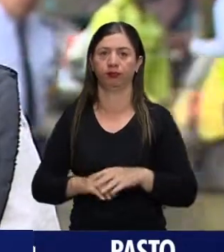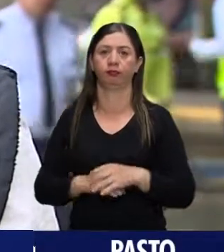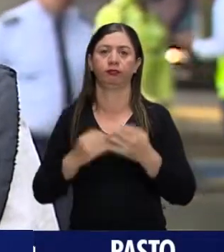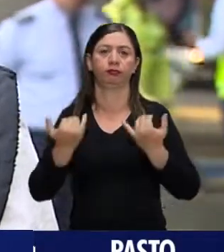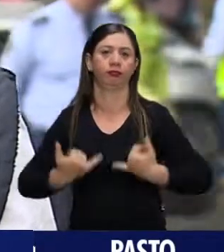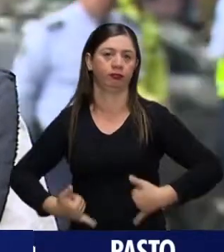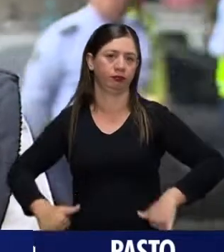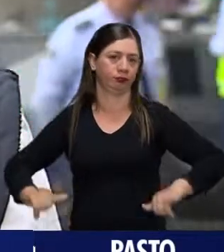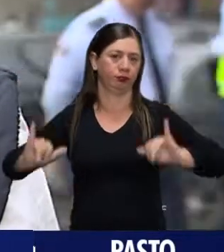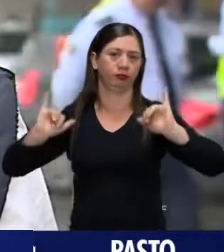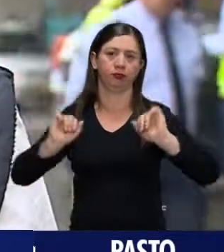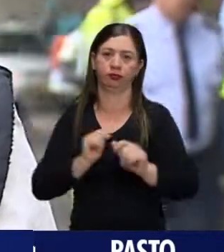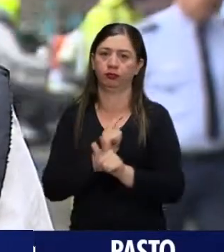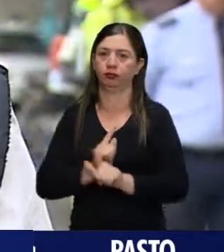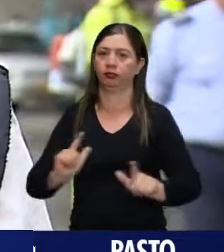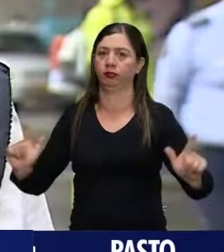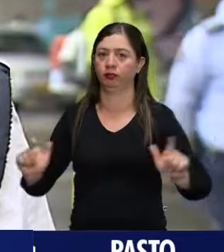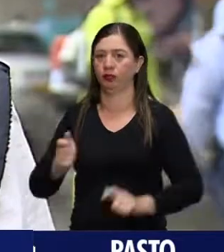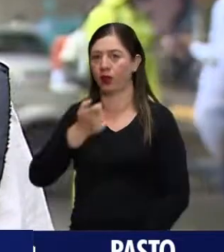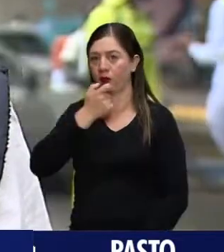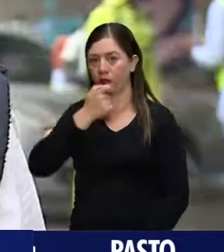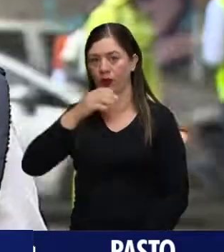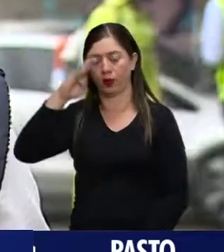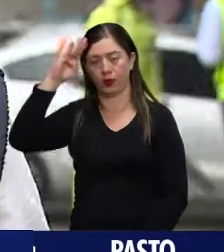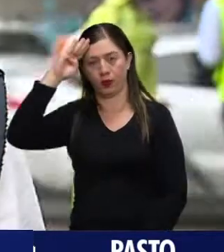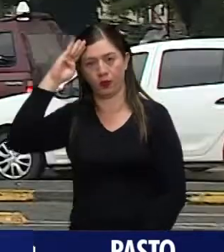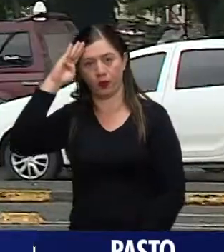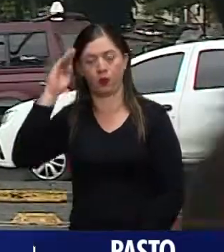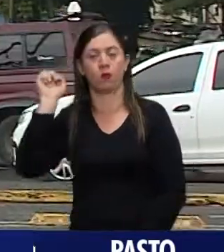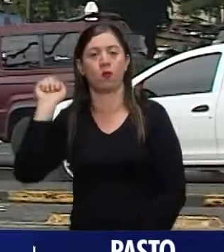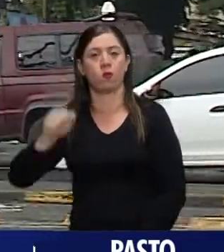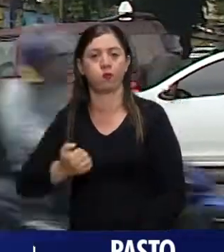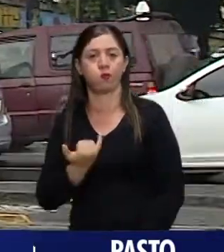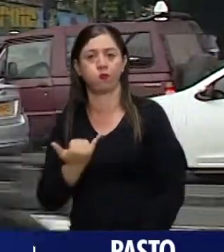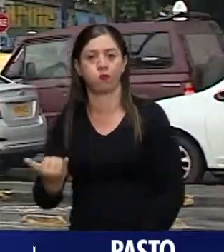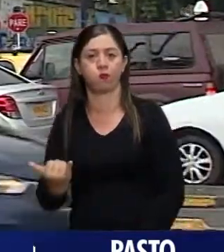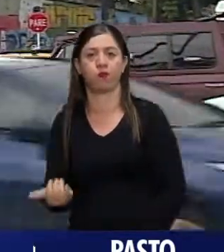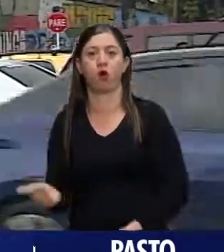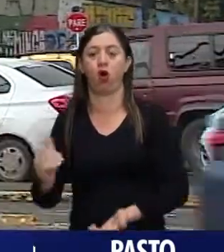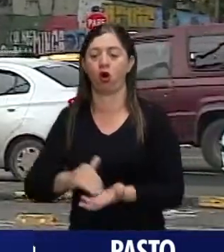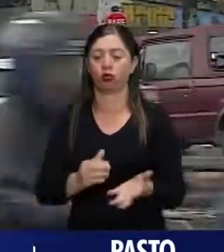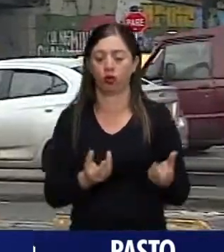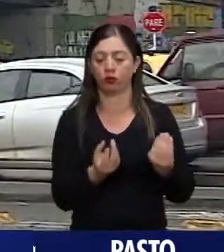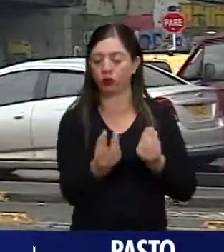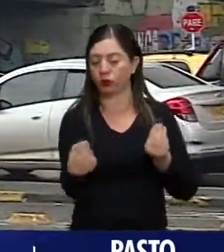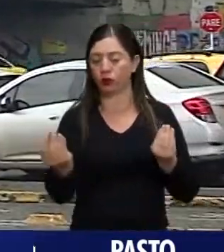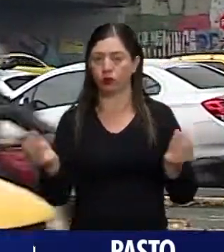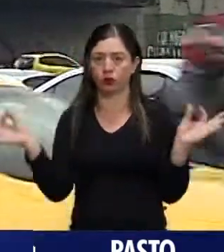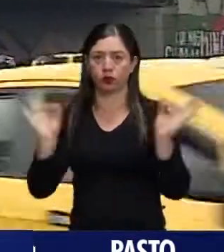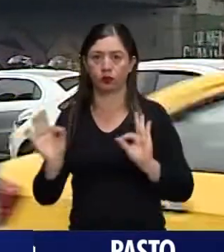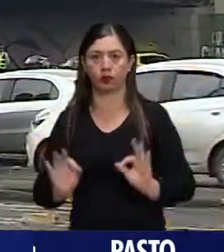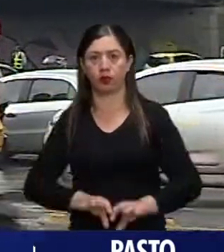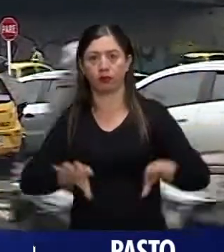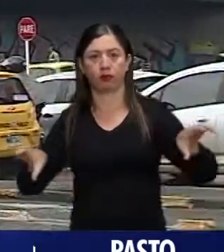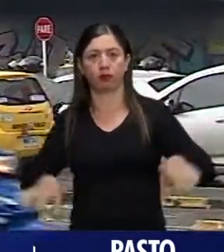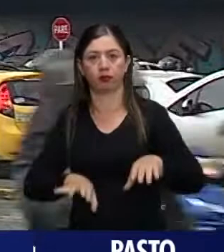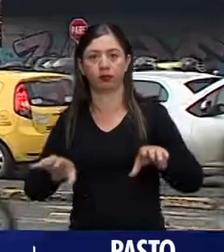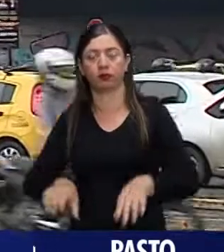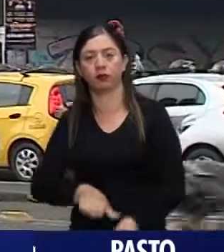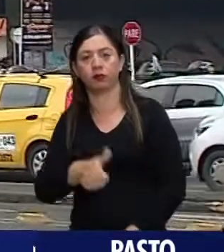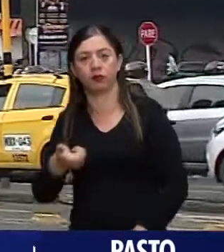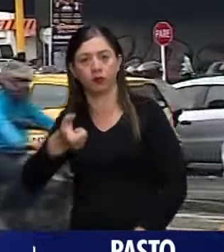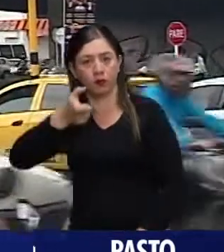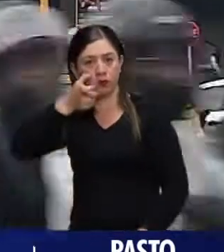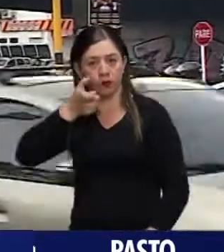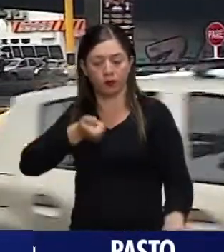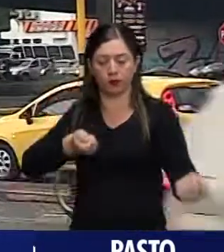libera un importante número de agentes de tránsito que pueden ser redistribuidos para otras actividades de regulación y de